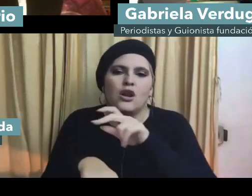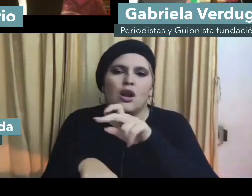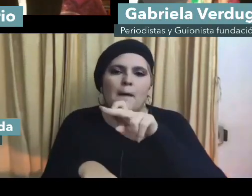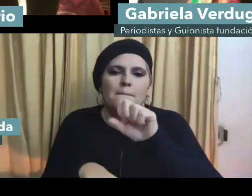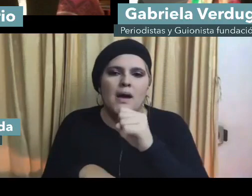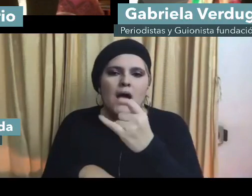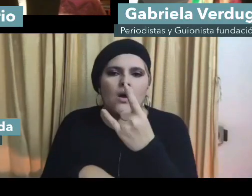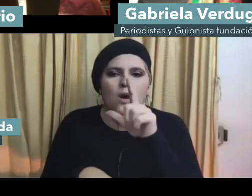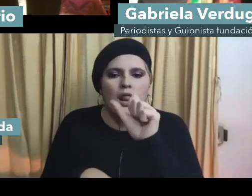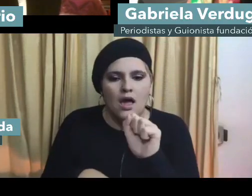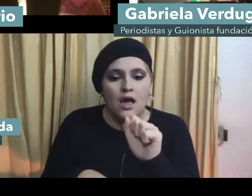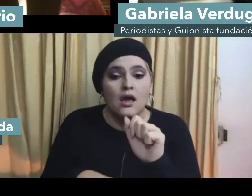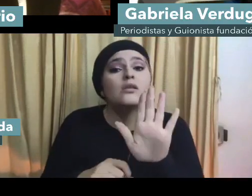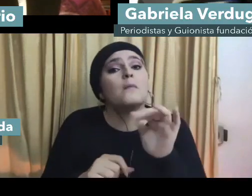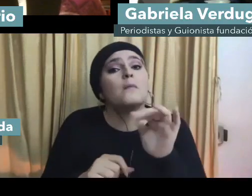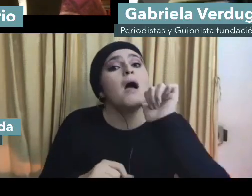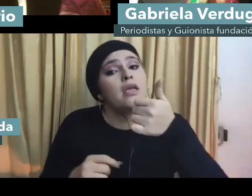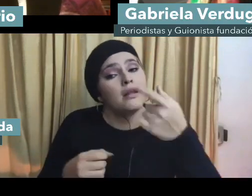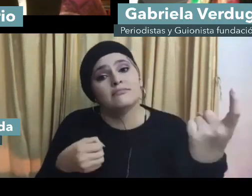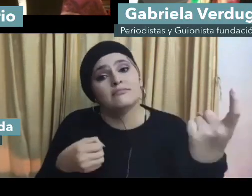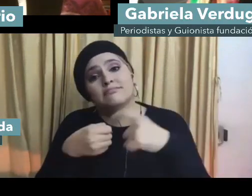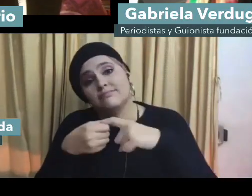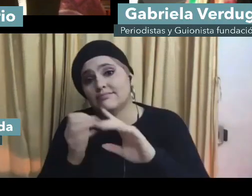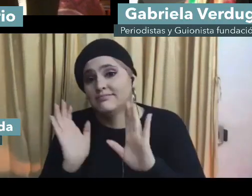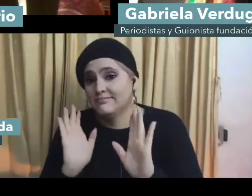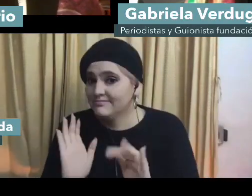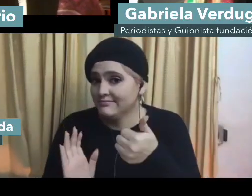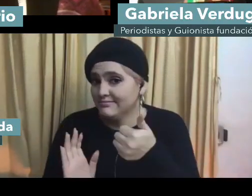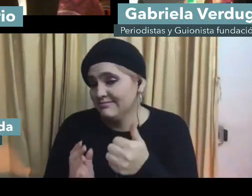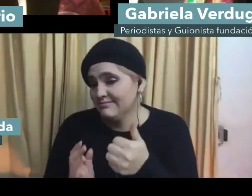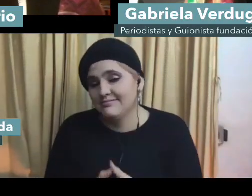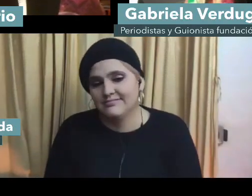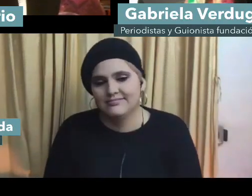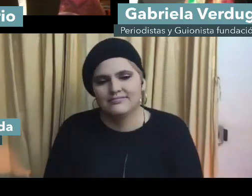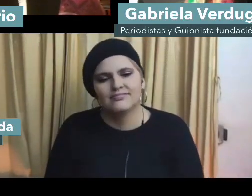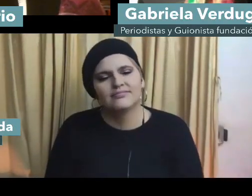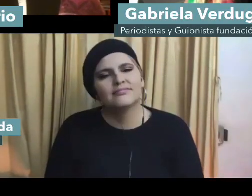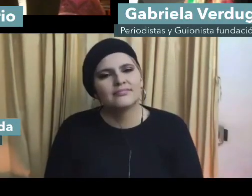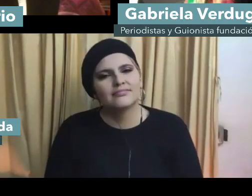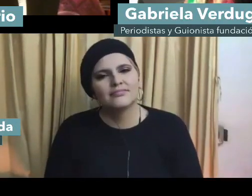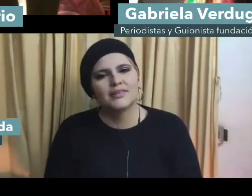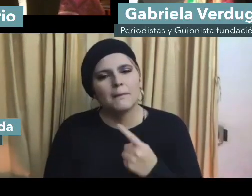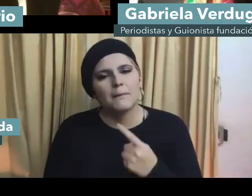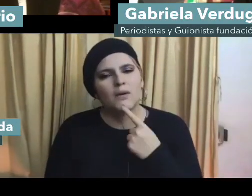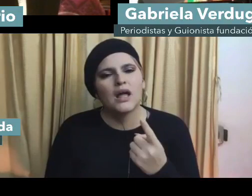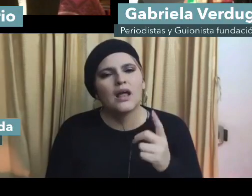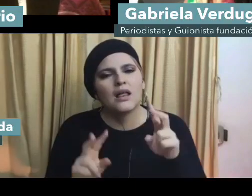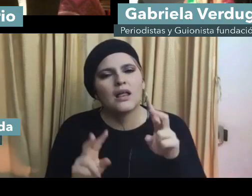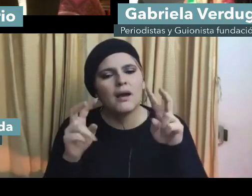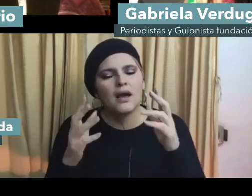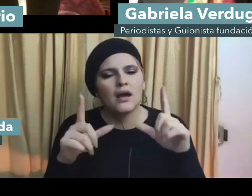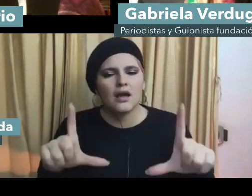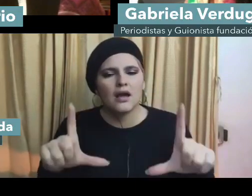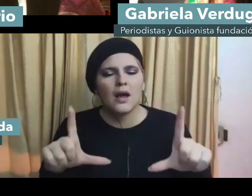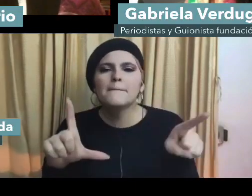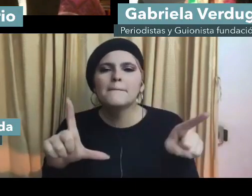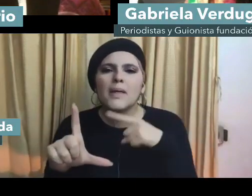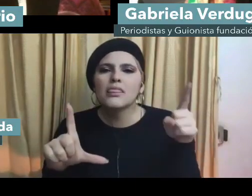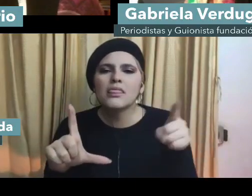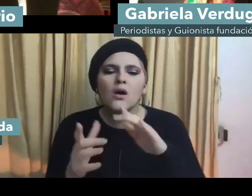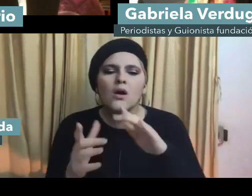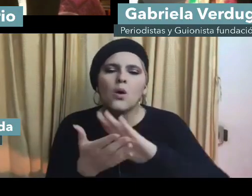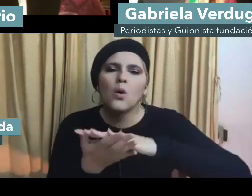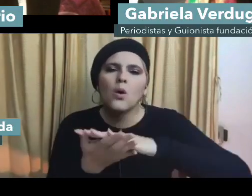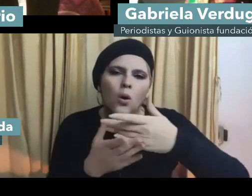mañana también. Eso. Llegaron preguntas relacionadas con el uso de pantallas, la exposición a pantallas. Tenemos una charla maravillosa que